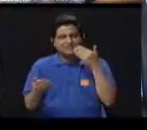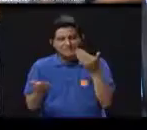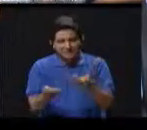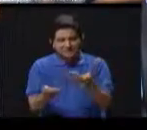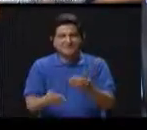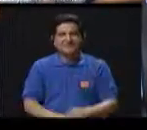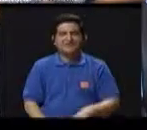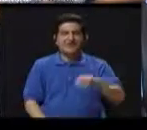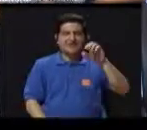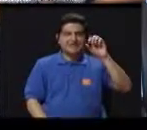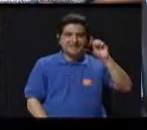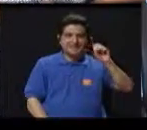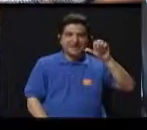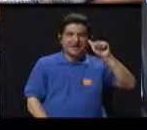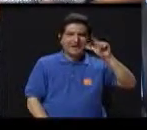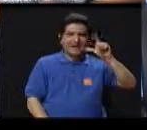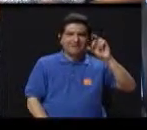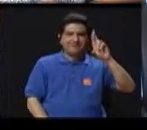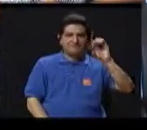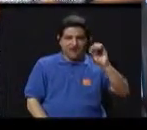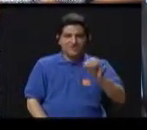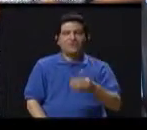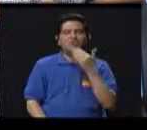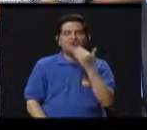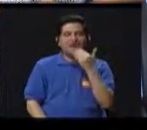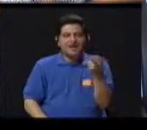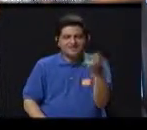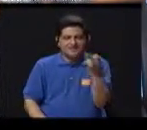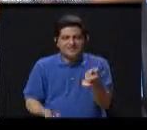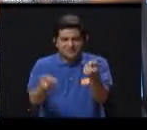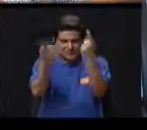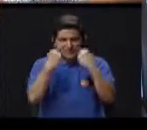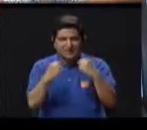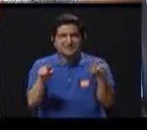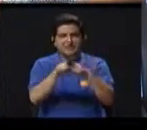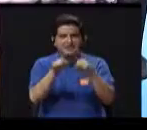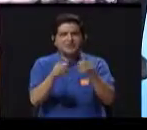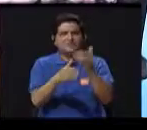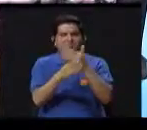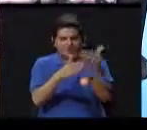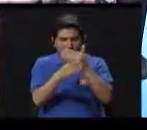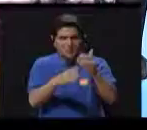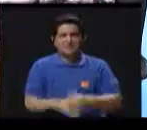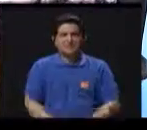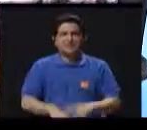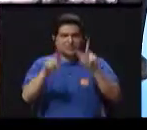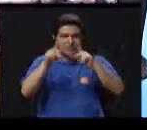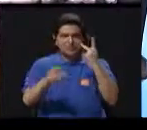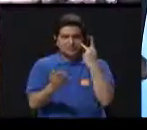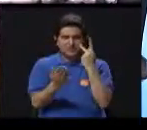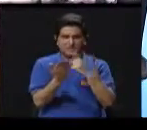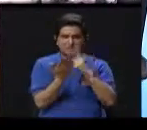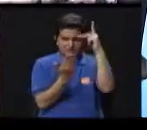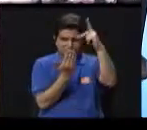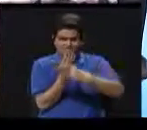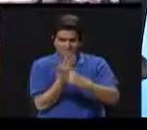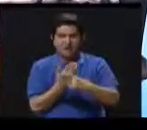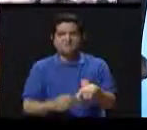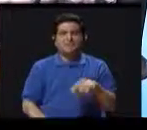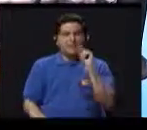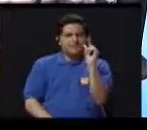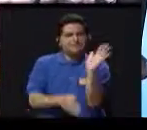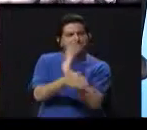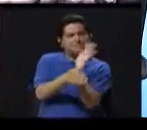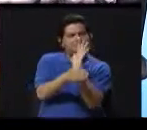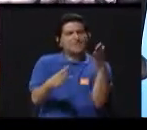gracias. Sharyl Alfaro. Muchas gracias. Muchas gracias por estar aquí, chicas, y porque además quieren compartir con los televidentes del programa